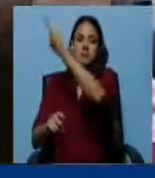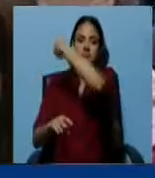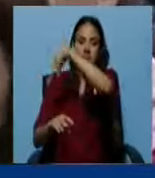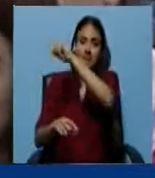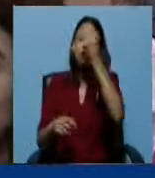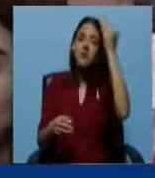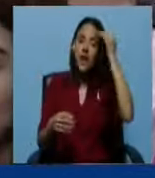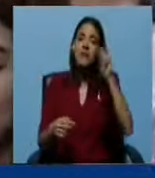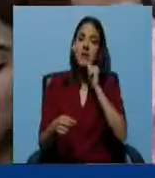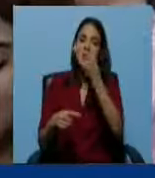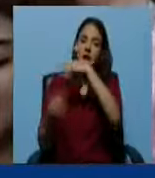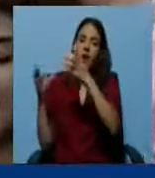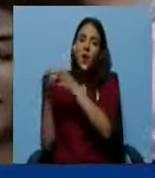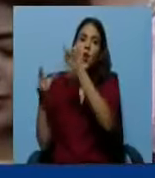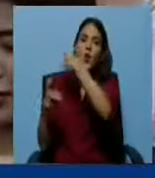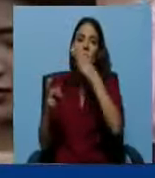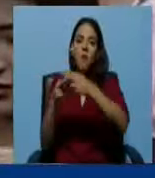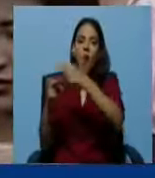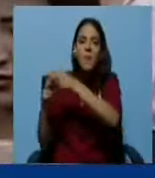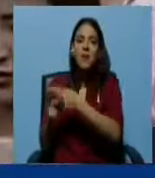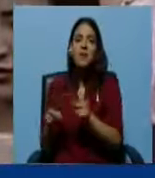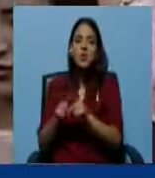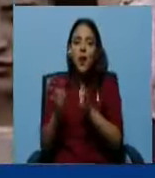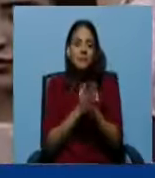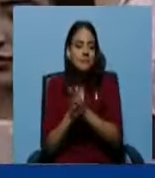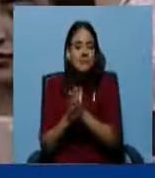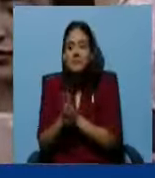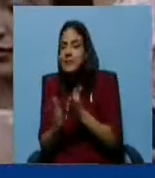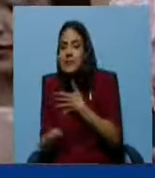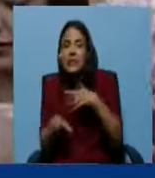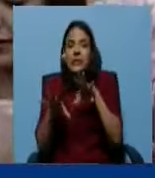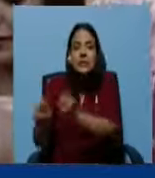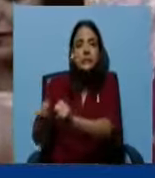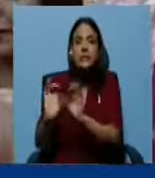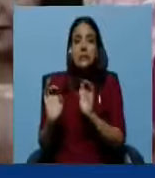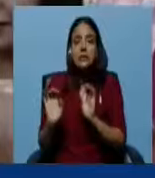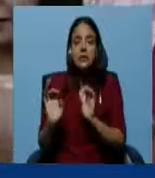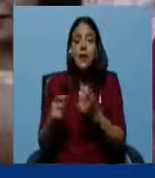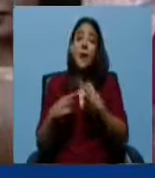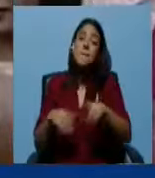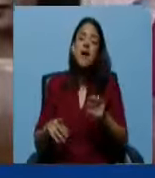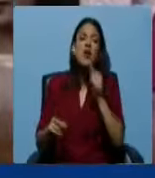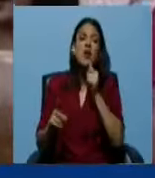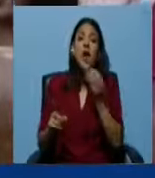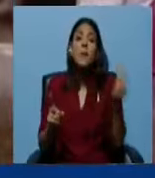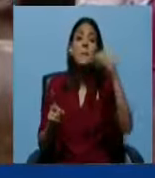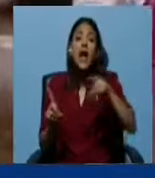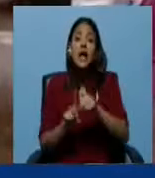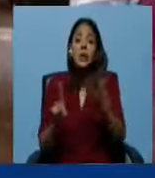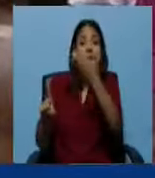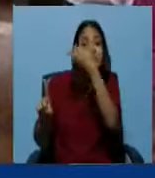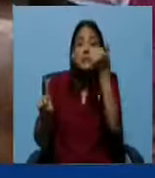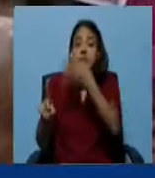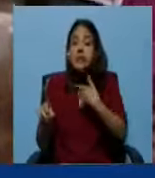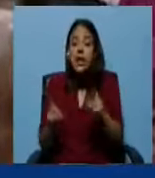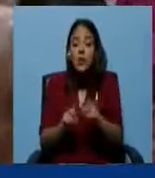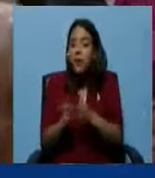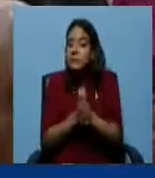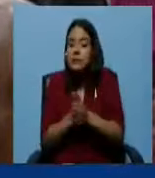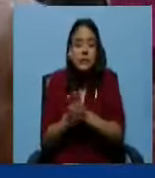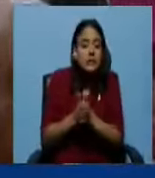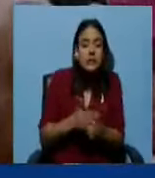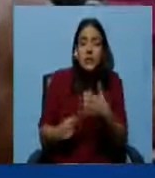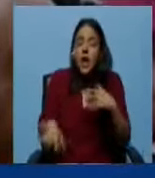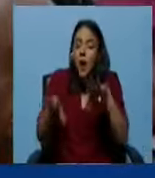tan apetecida por los apellidos, pero más apetecida por el imperialismo norteamericano